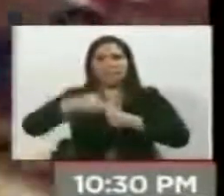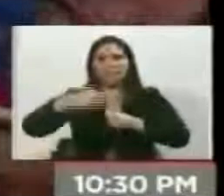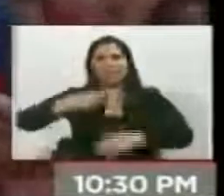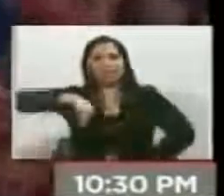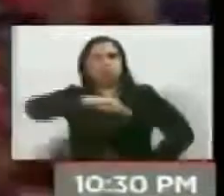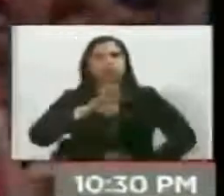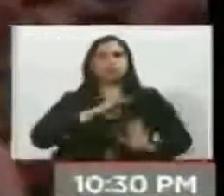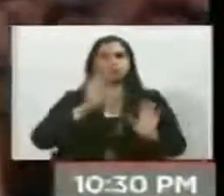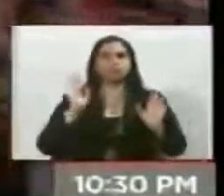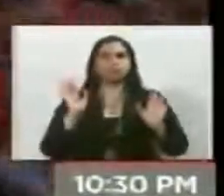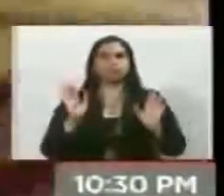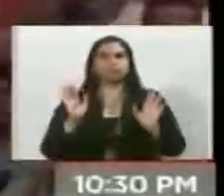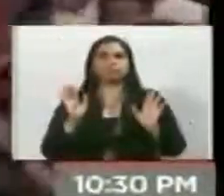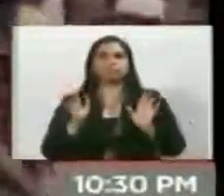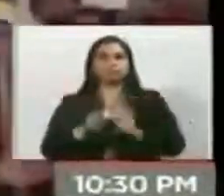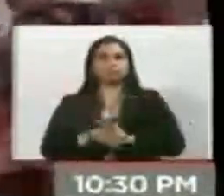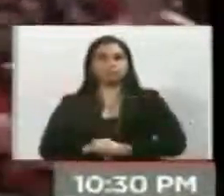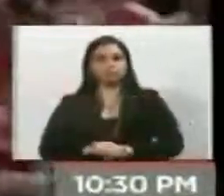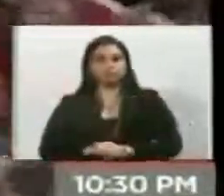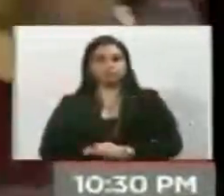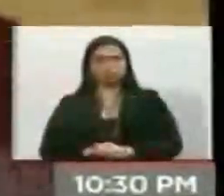nuestro.